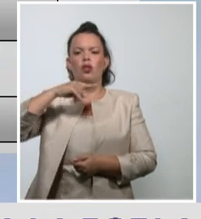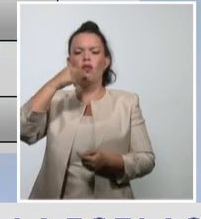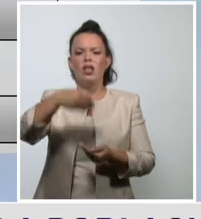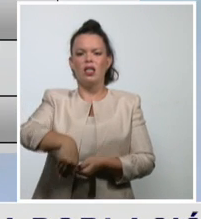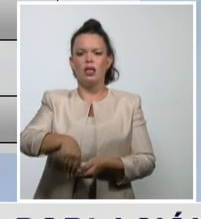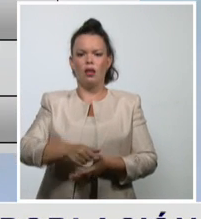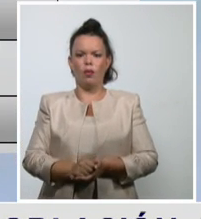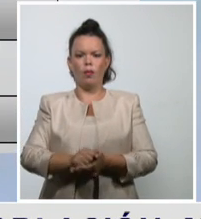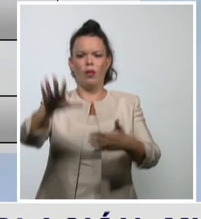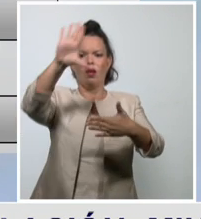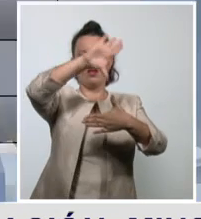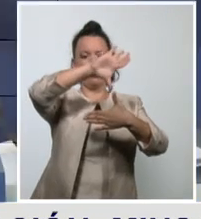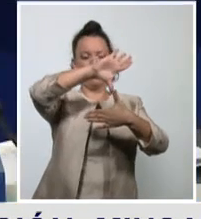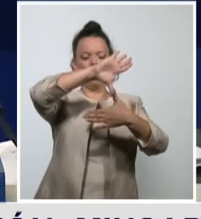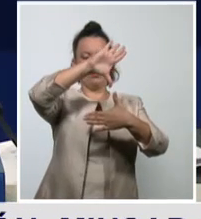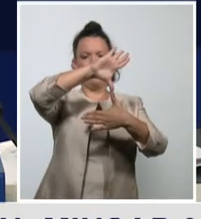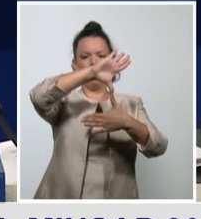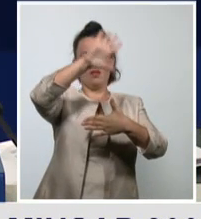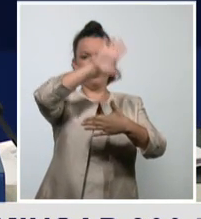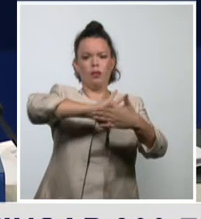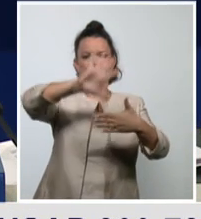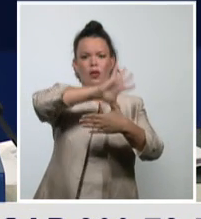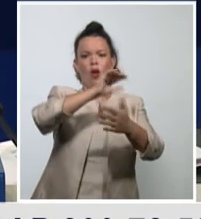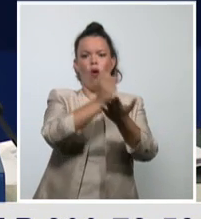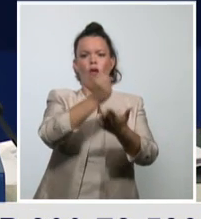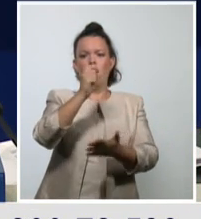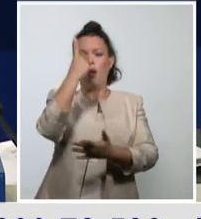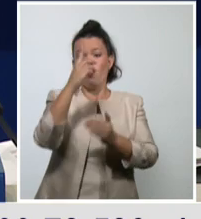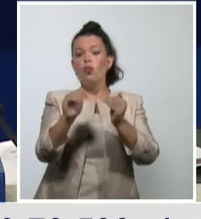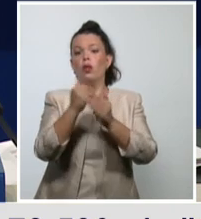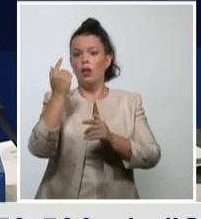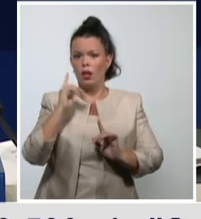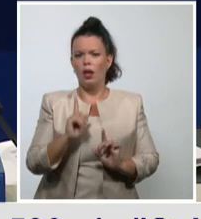Américas confirma en un solo día